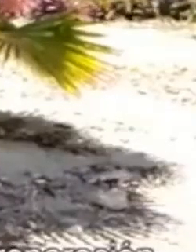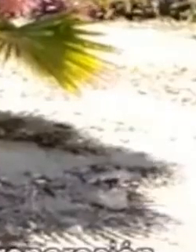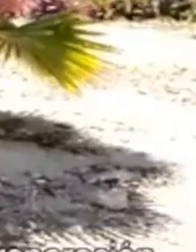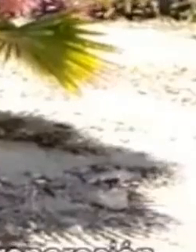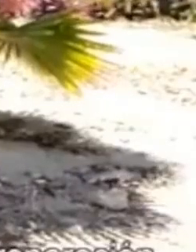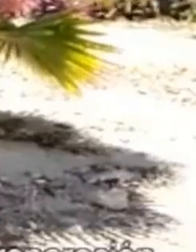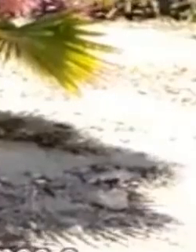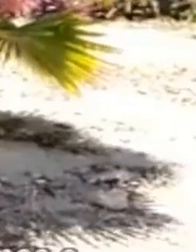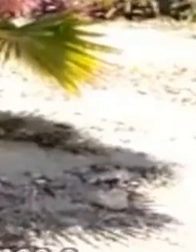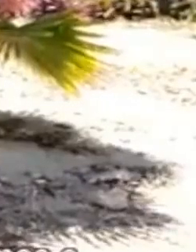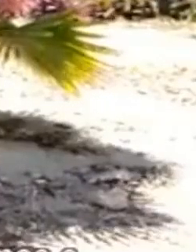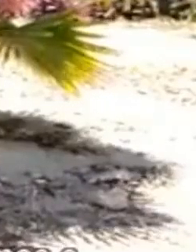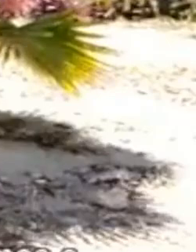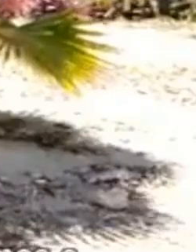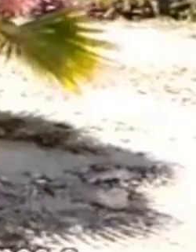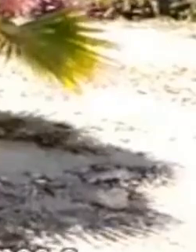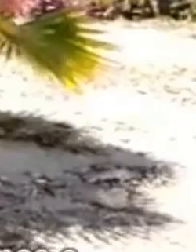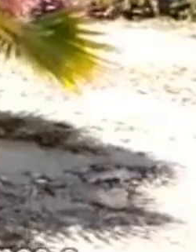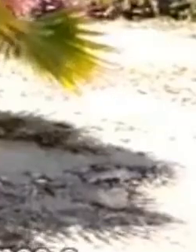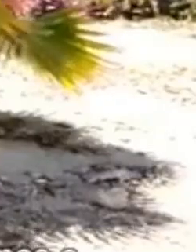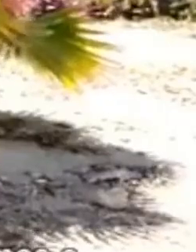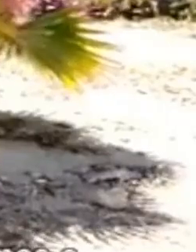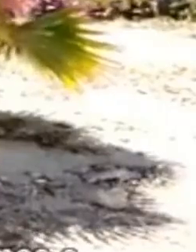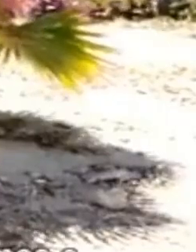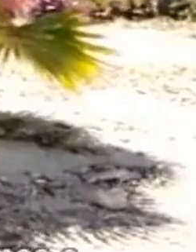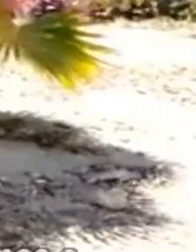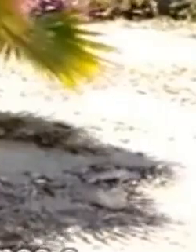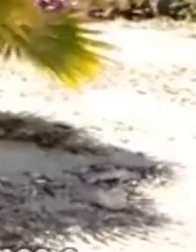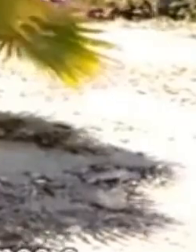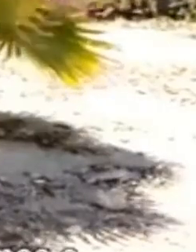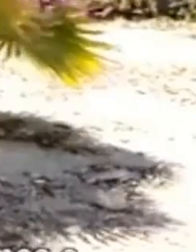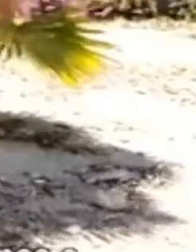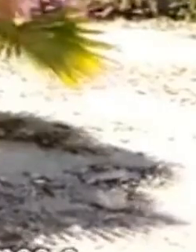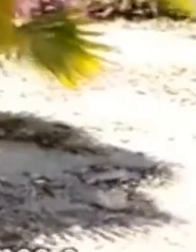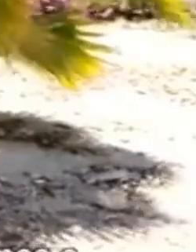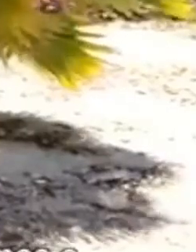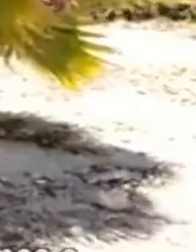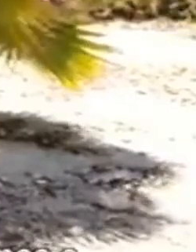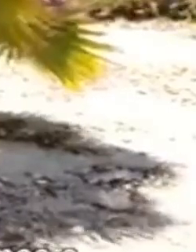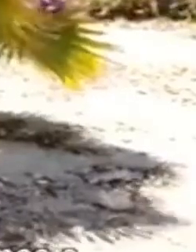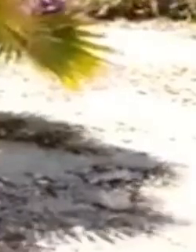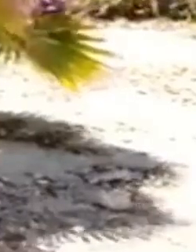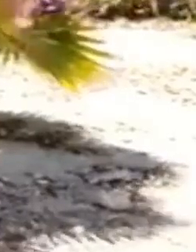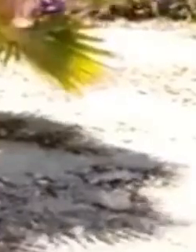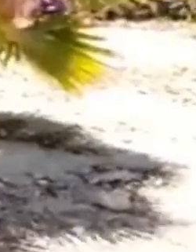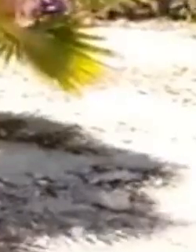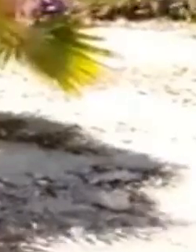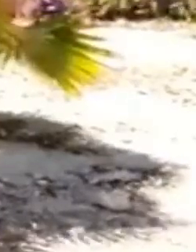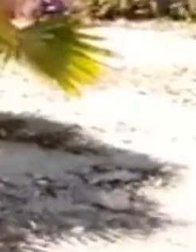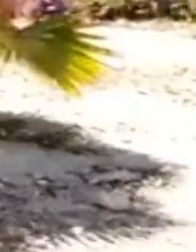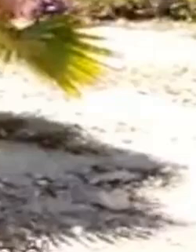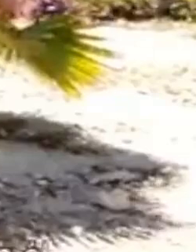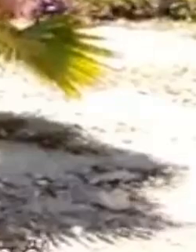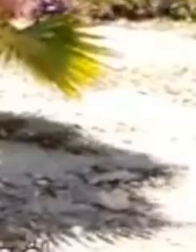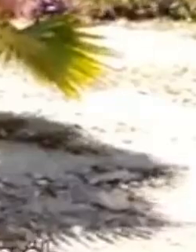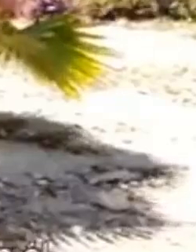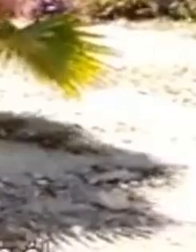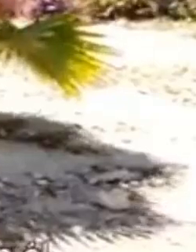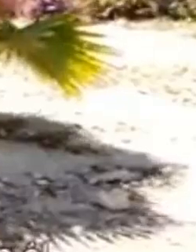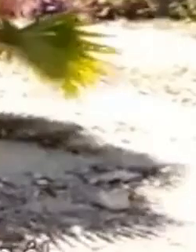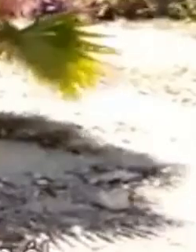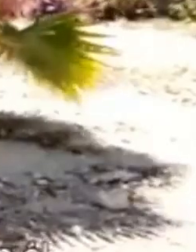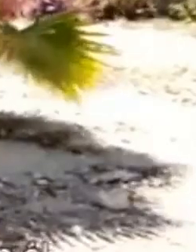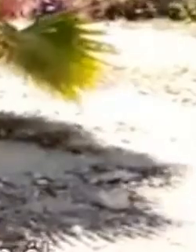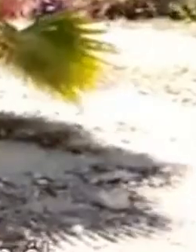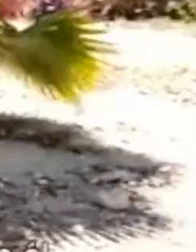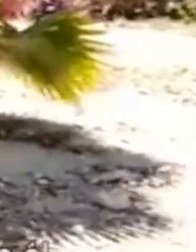gente con mucha preparación, ingenieros, arquitectos, abogados, y llegamos, y la gente del campo, que es la gente que se